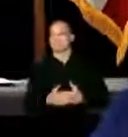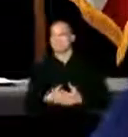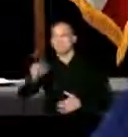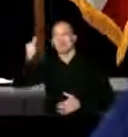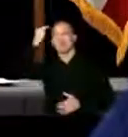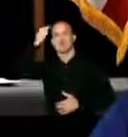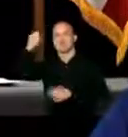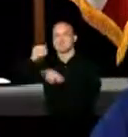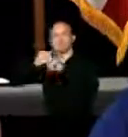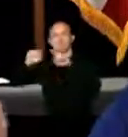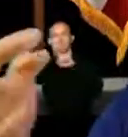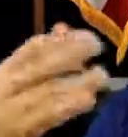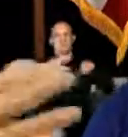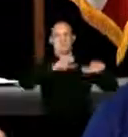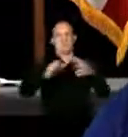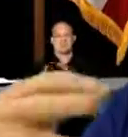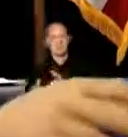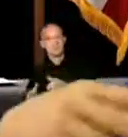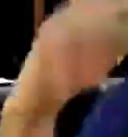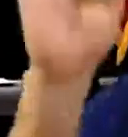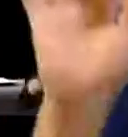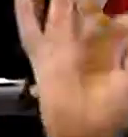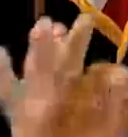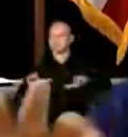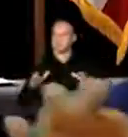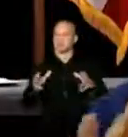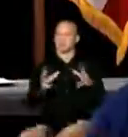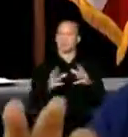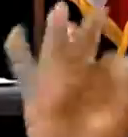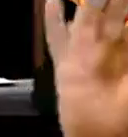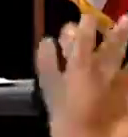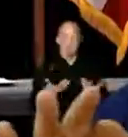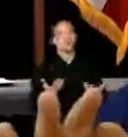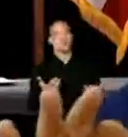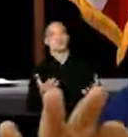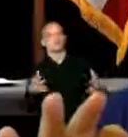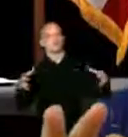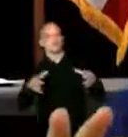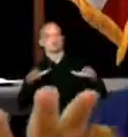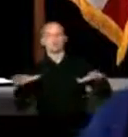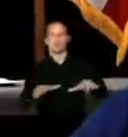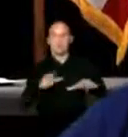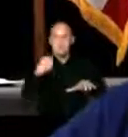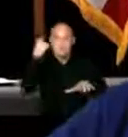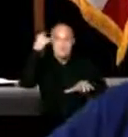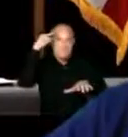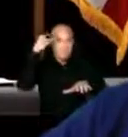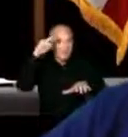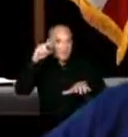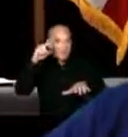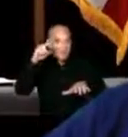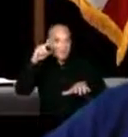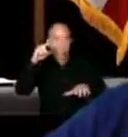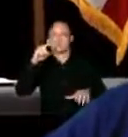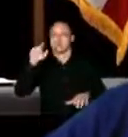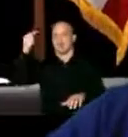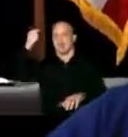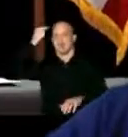ejercitarse, caminantes, entre otros. Prohibido ejercicios grupales, deporte hípico, capacidad